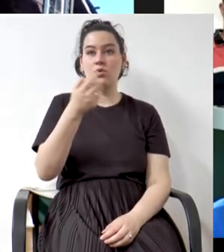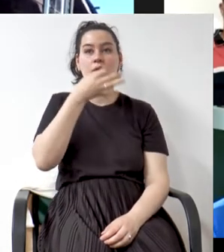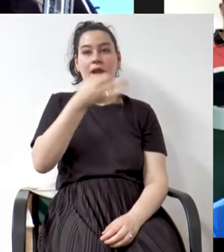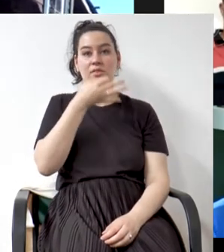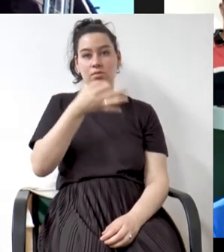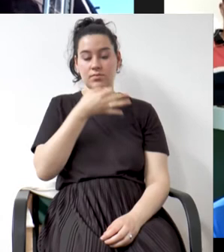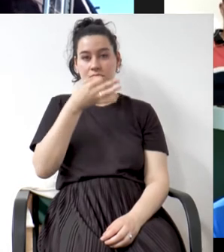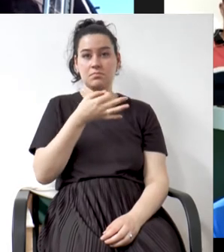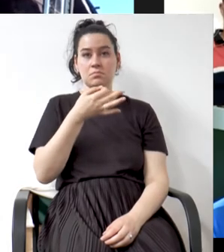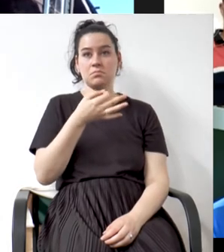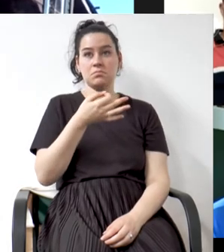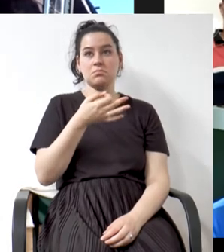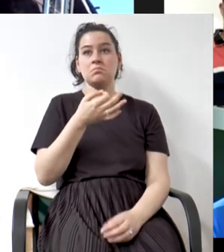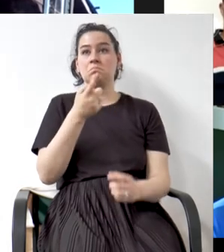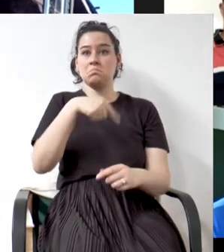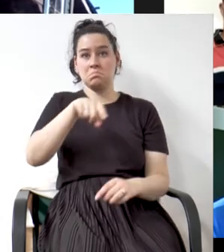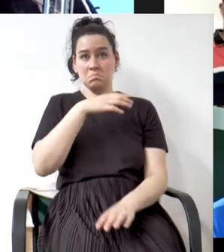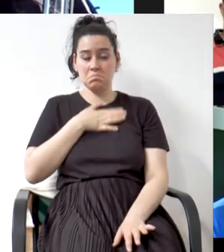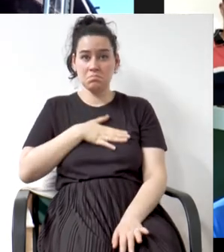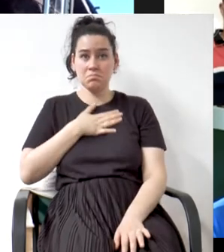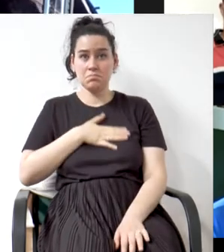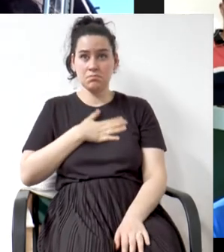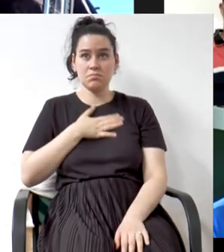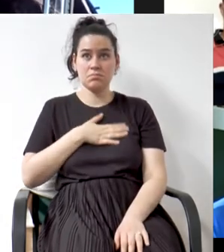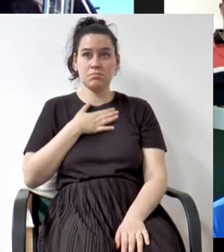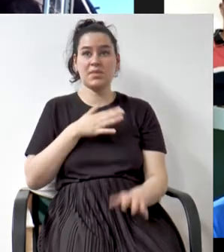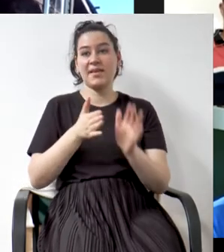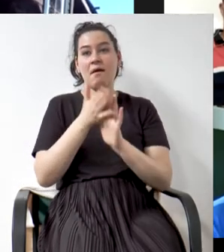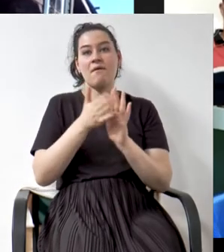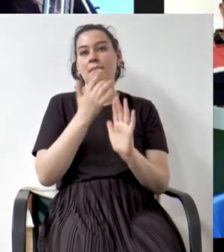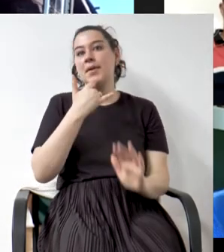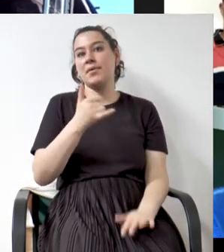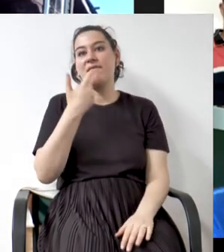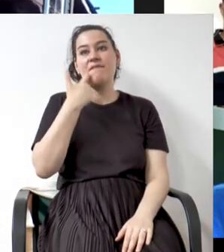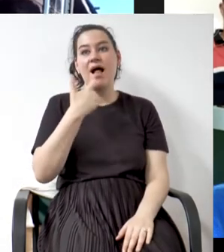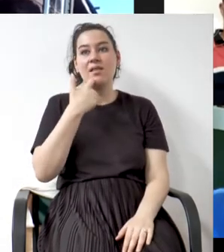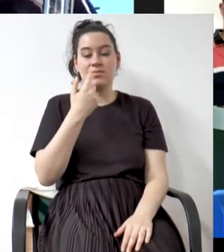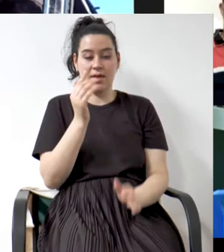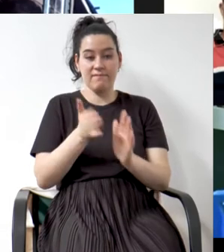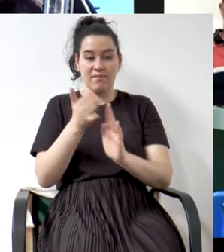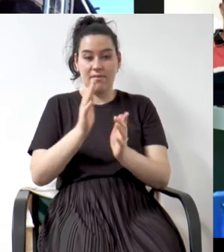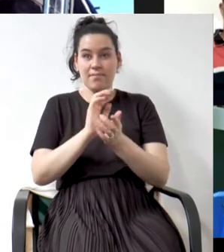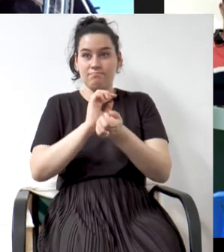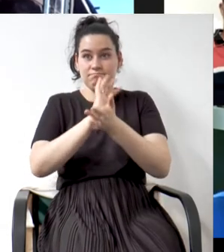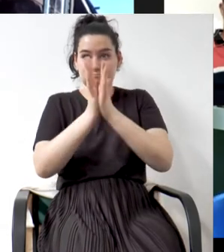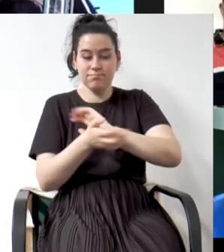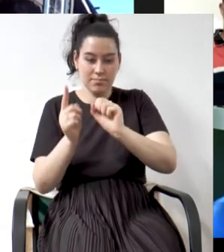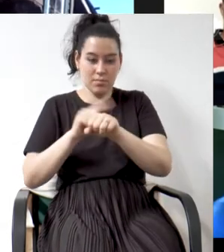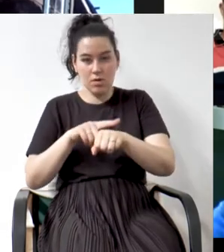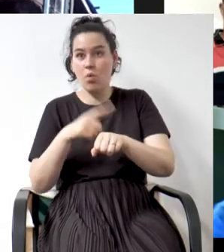oradora, y si les parece, yo les voy avisando cuando les falte por el chat, no tengo otra manera, un minuto,